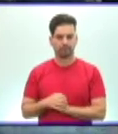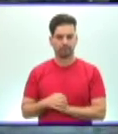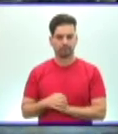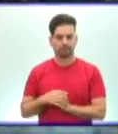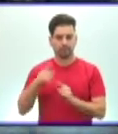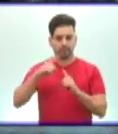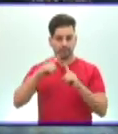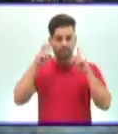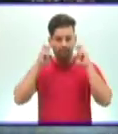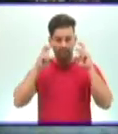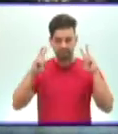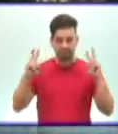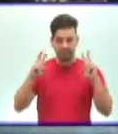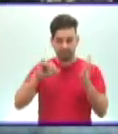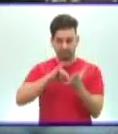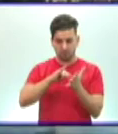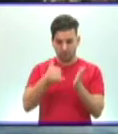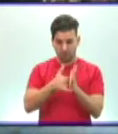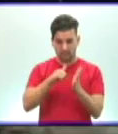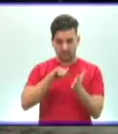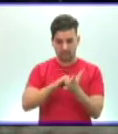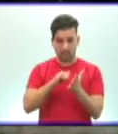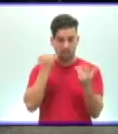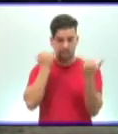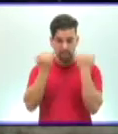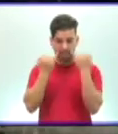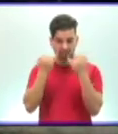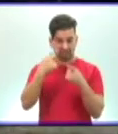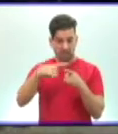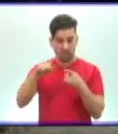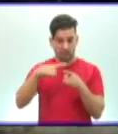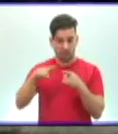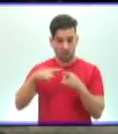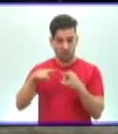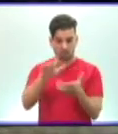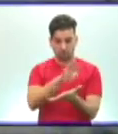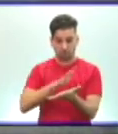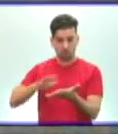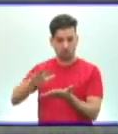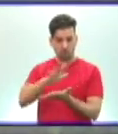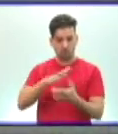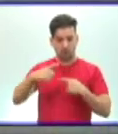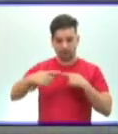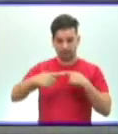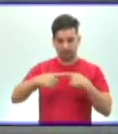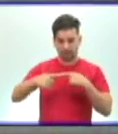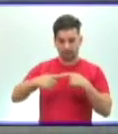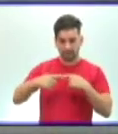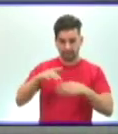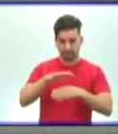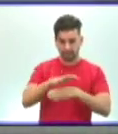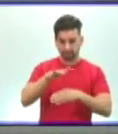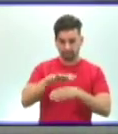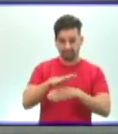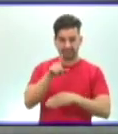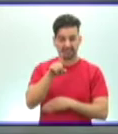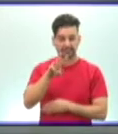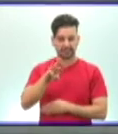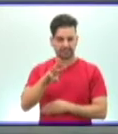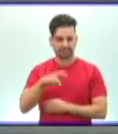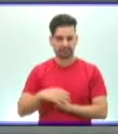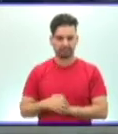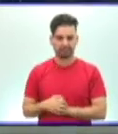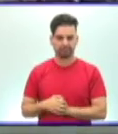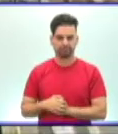identifica otros 13 asentamientos costeros de menores dimensiones, no contemplados en las zonas anteriores, pero que